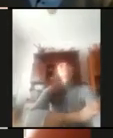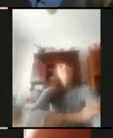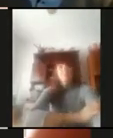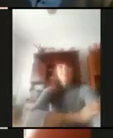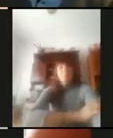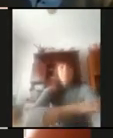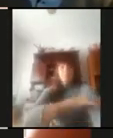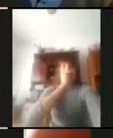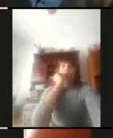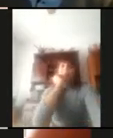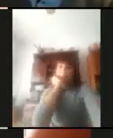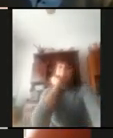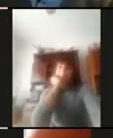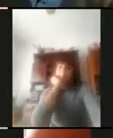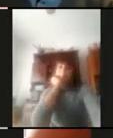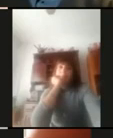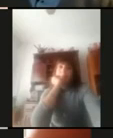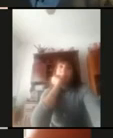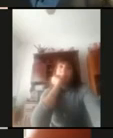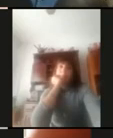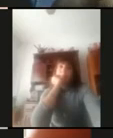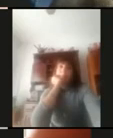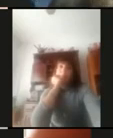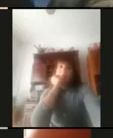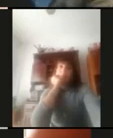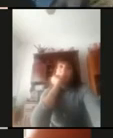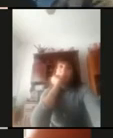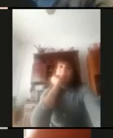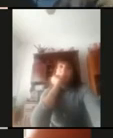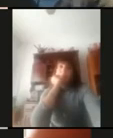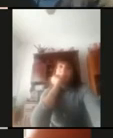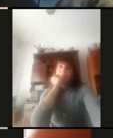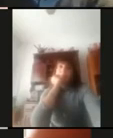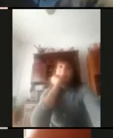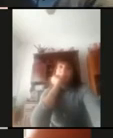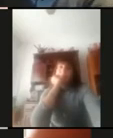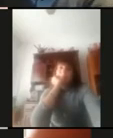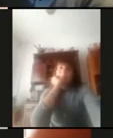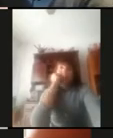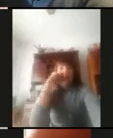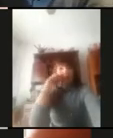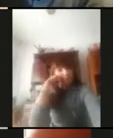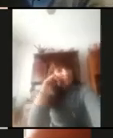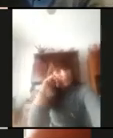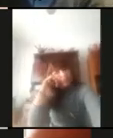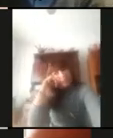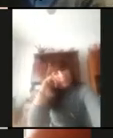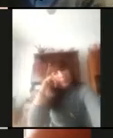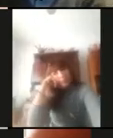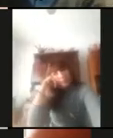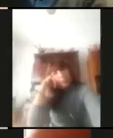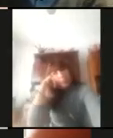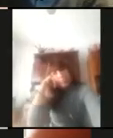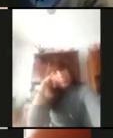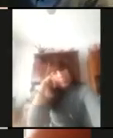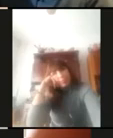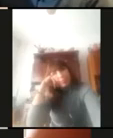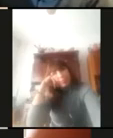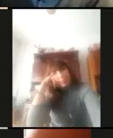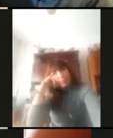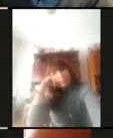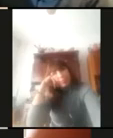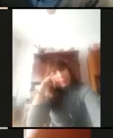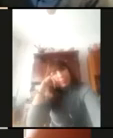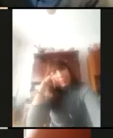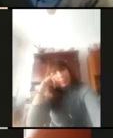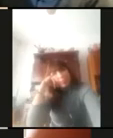de internación ya acá les dejo todo porque después lo van a poder ver por canal por el canal